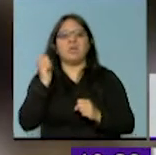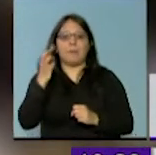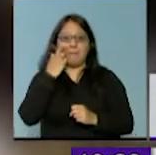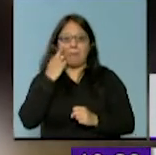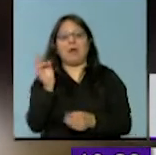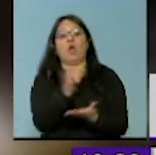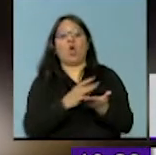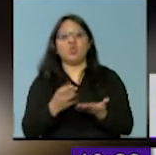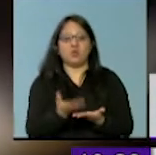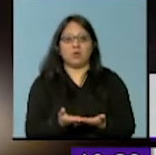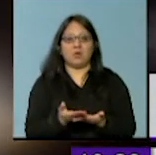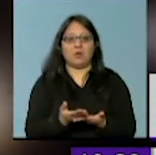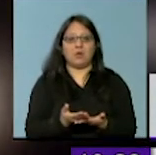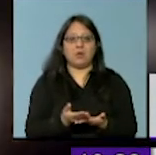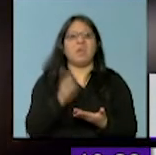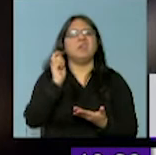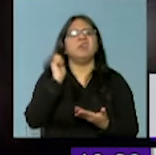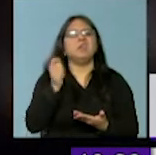Uh-huh. ¿Y el de la nuera?